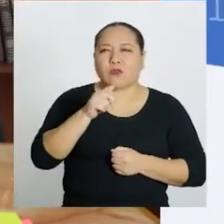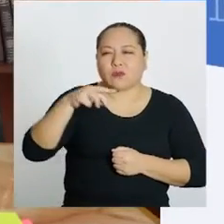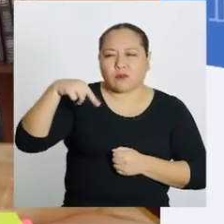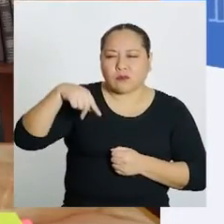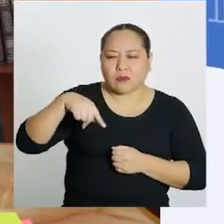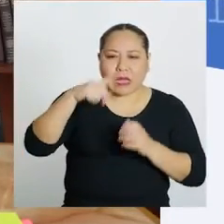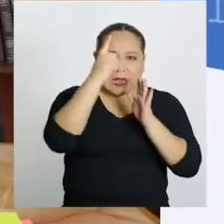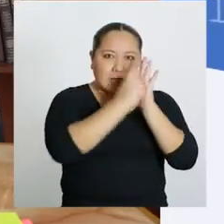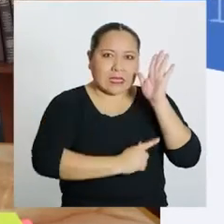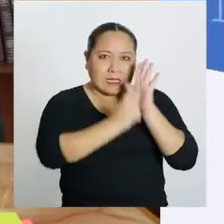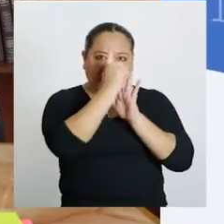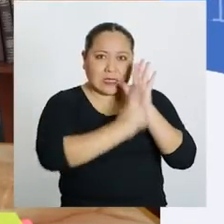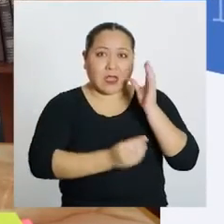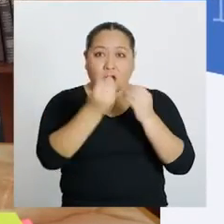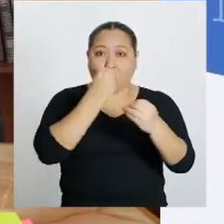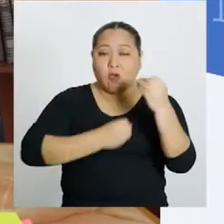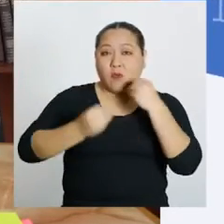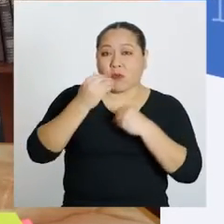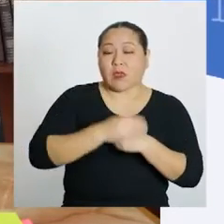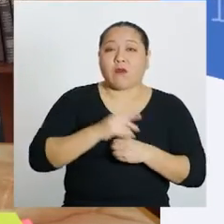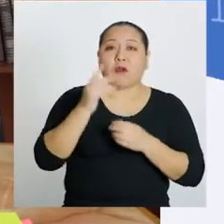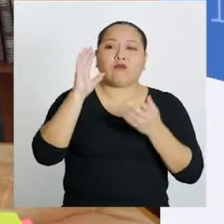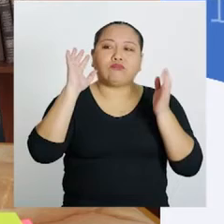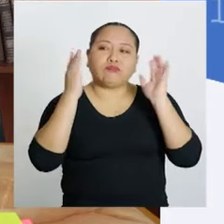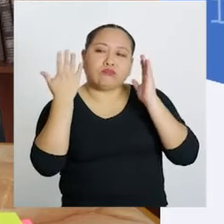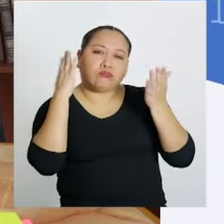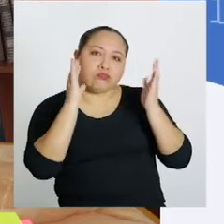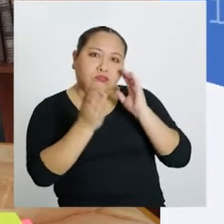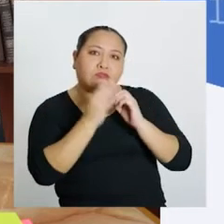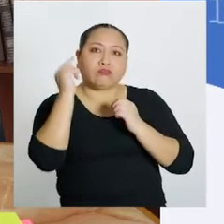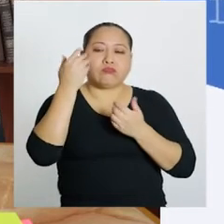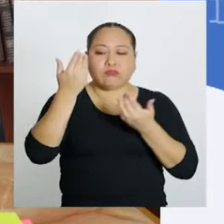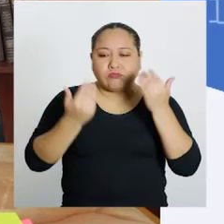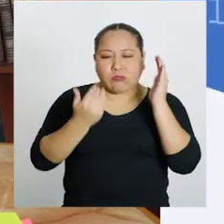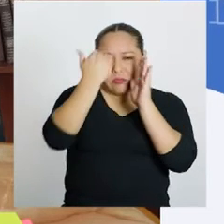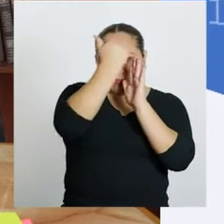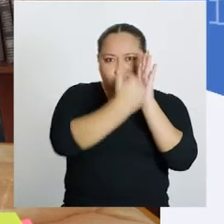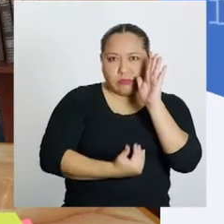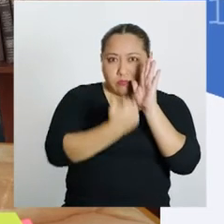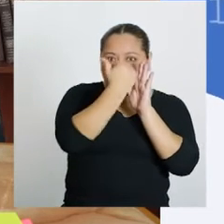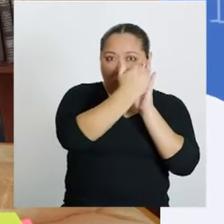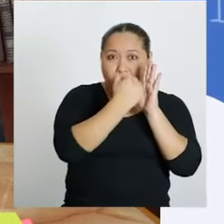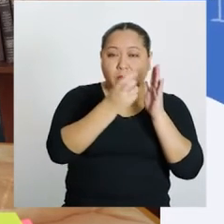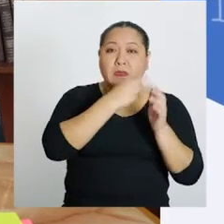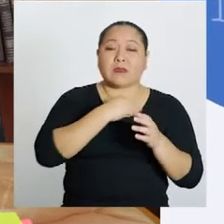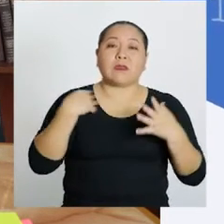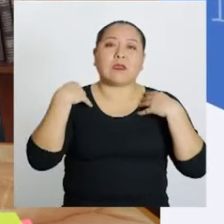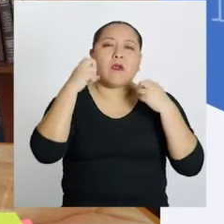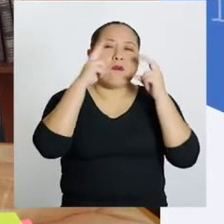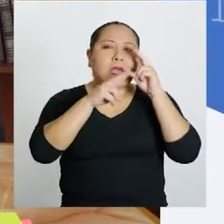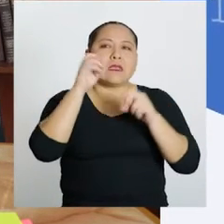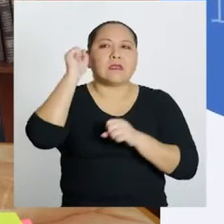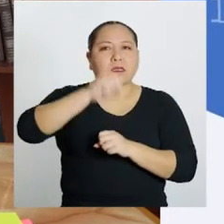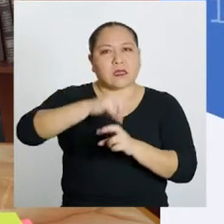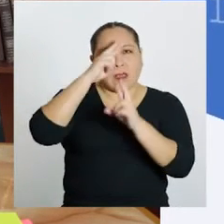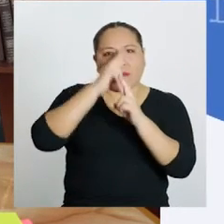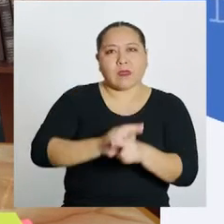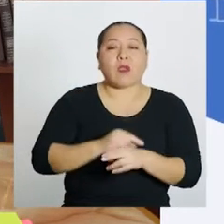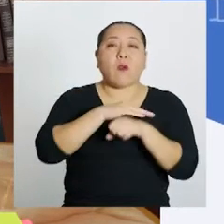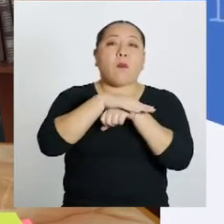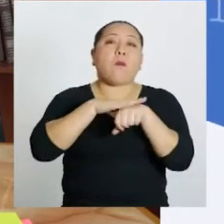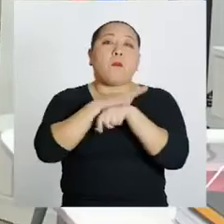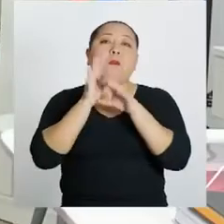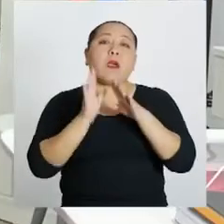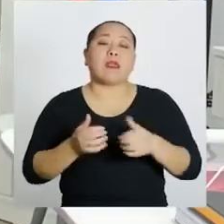y actividades, puedes compararla con las recomendaciones del Ministerio de Salud y ver si estás cumpliendo con un plan de vida